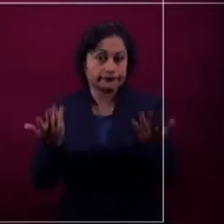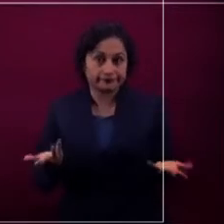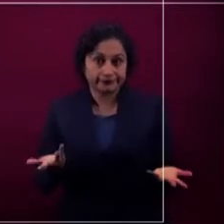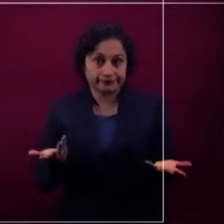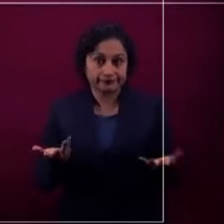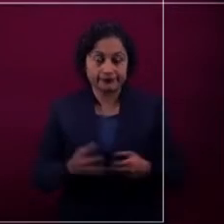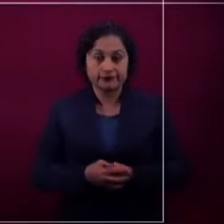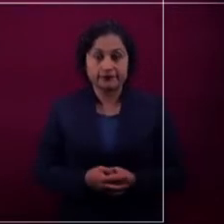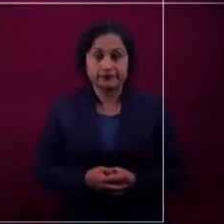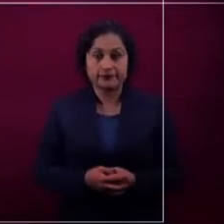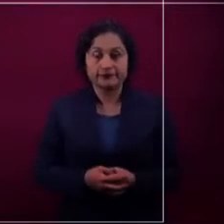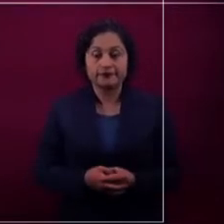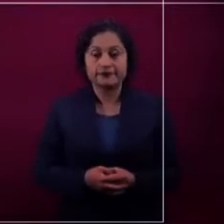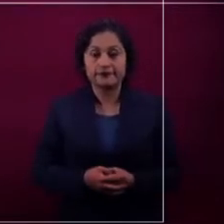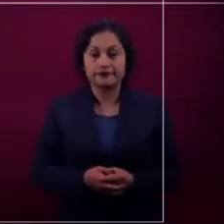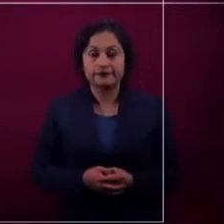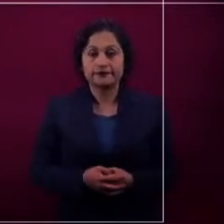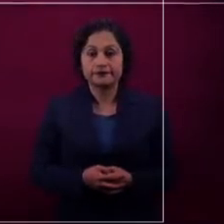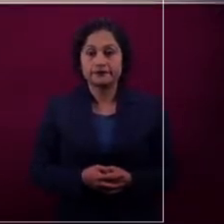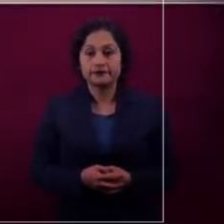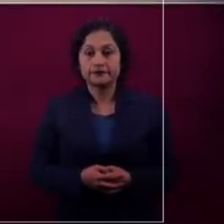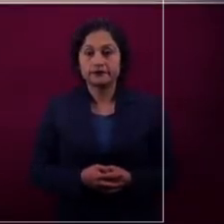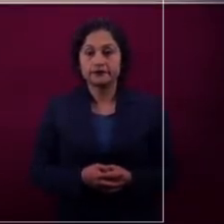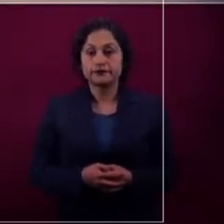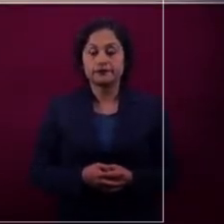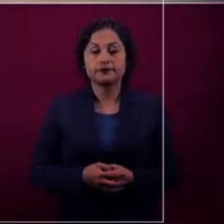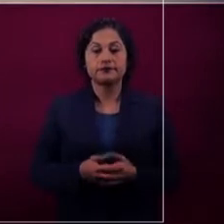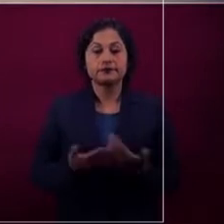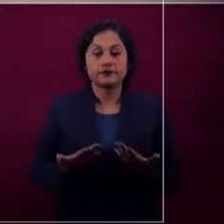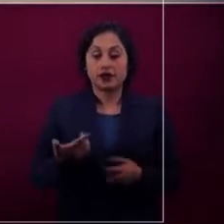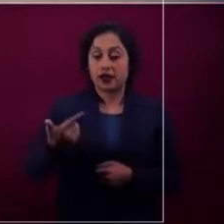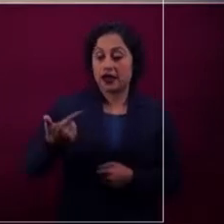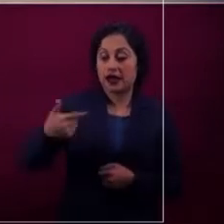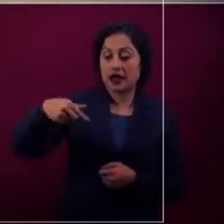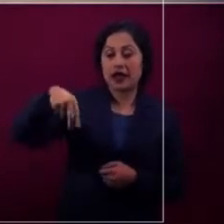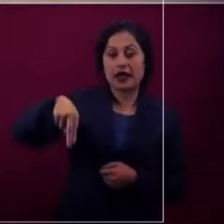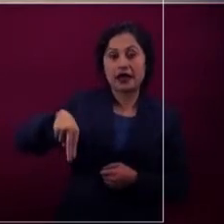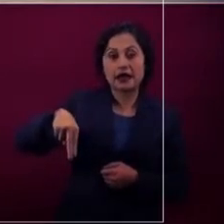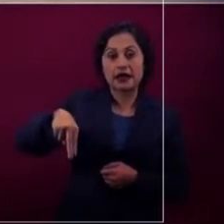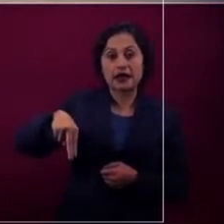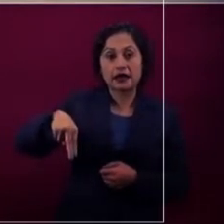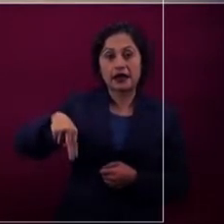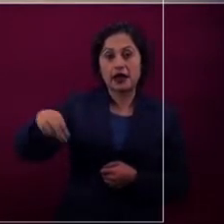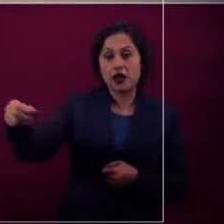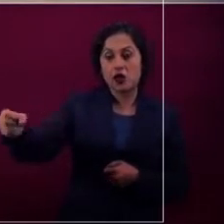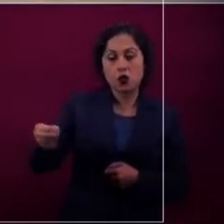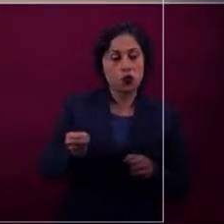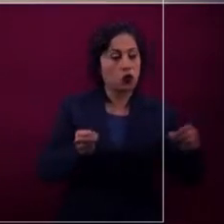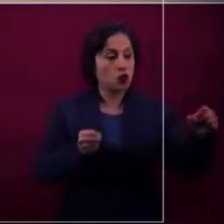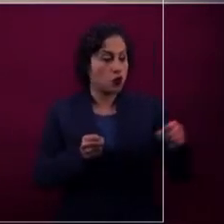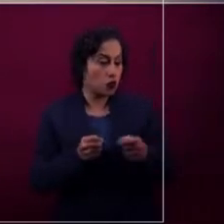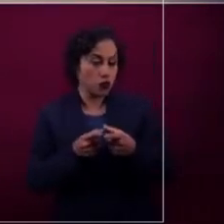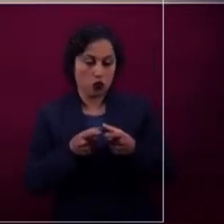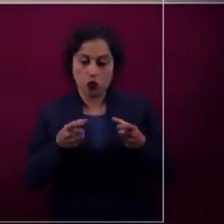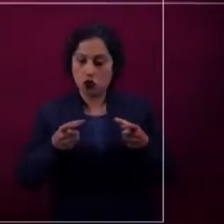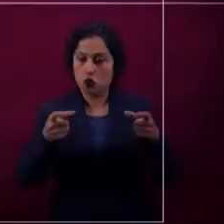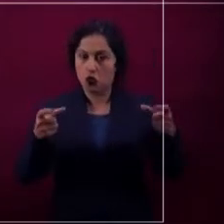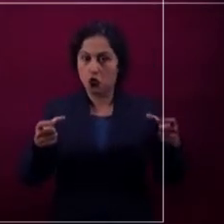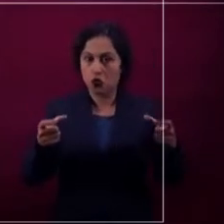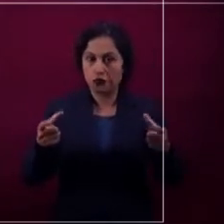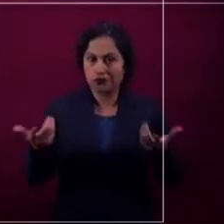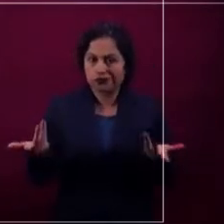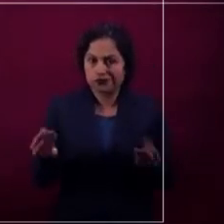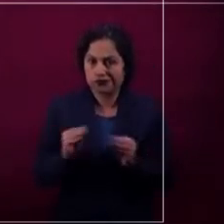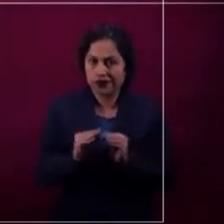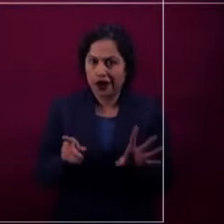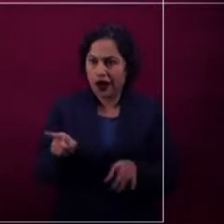¿Cómo integramos a la Guardia Nacional si no es con el apoyo de la Defensa y de